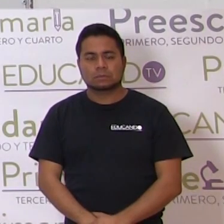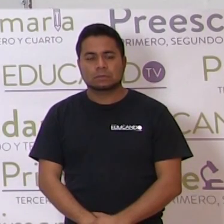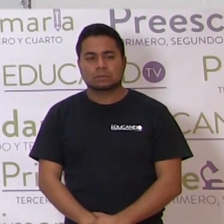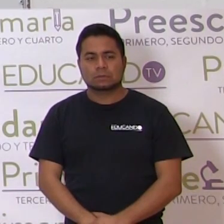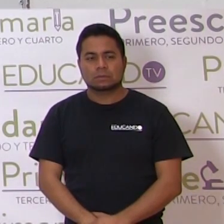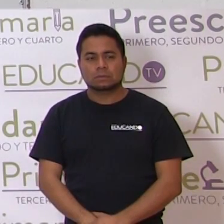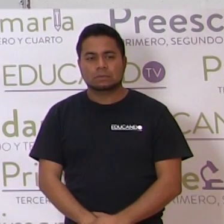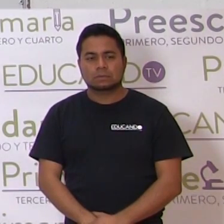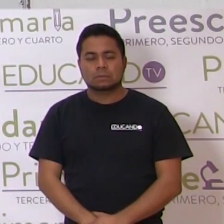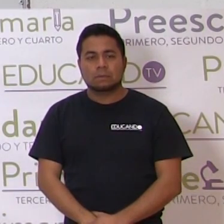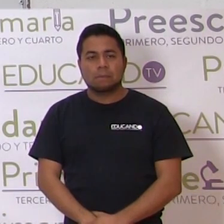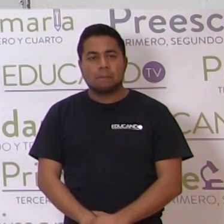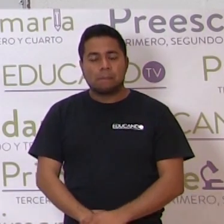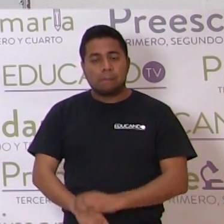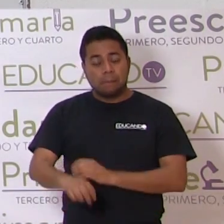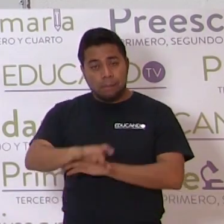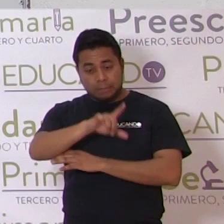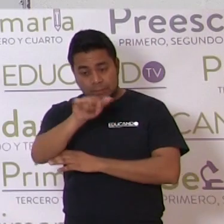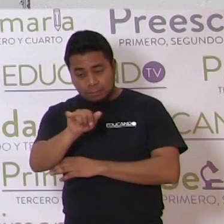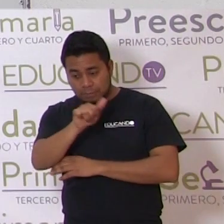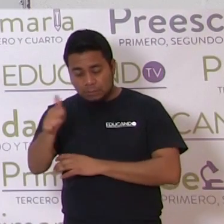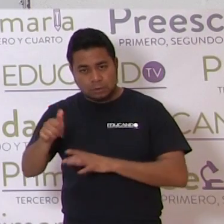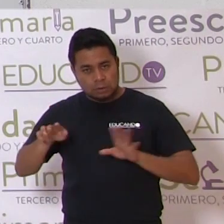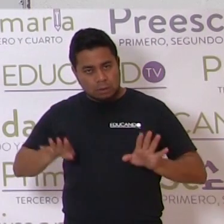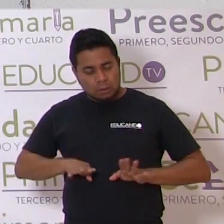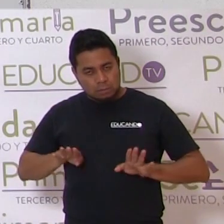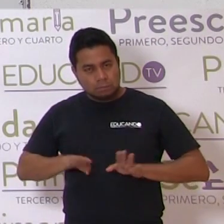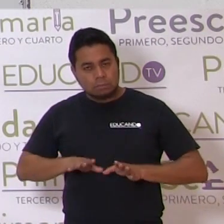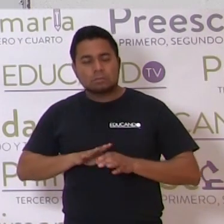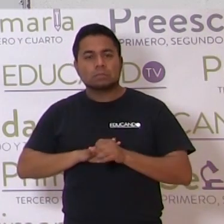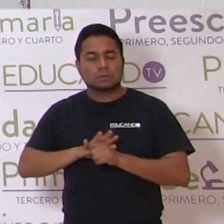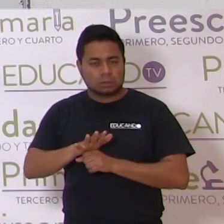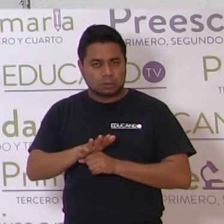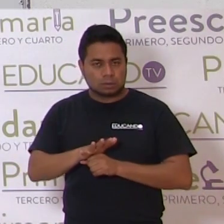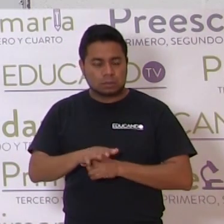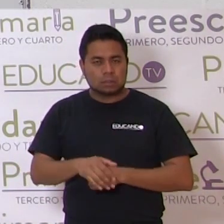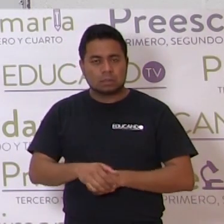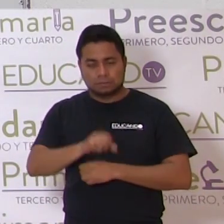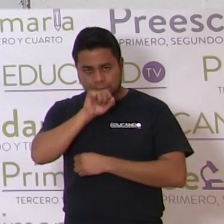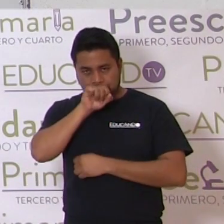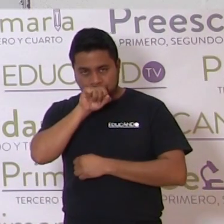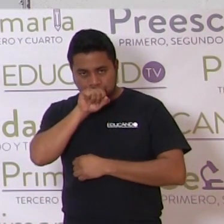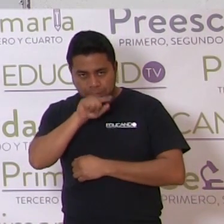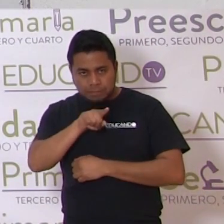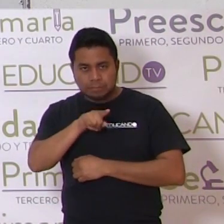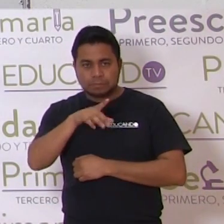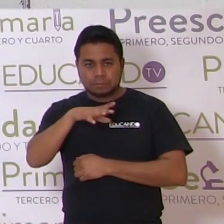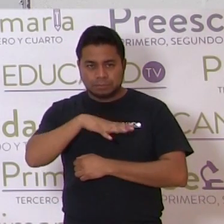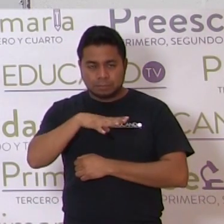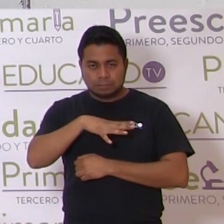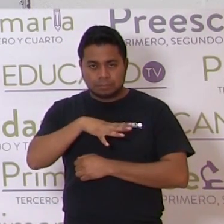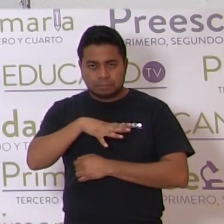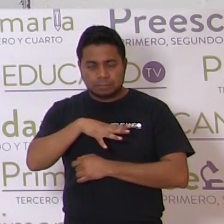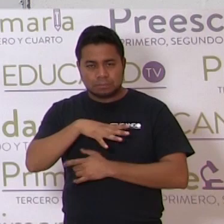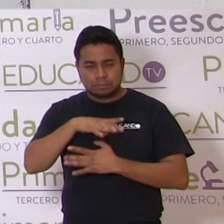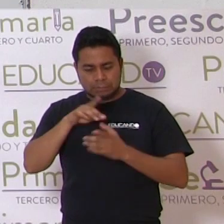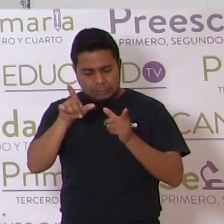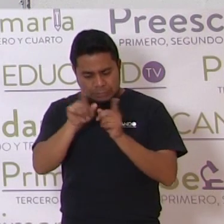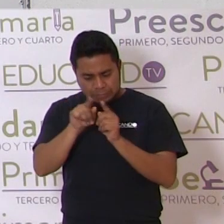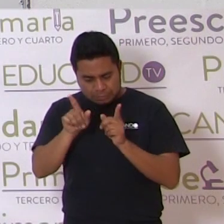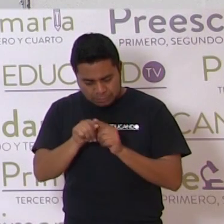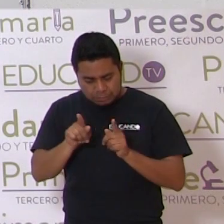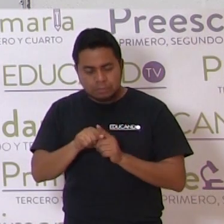Ajá. Y luego, ¿qué otra cosa tiene? También tiene entonces unas conclusiones.